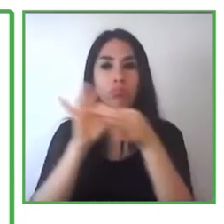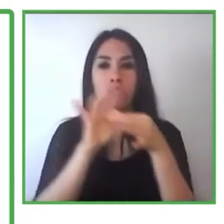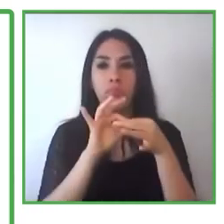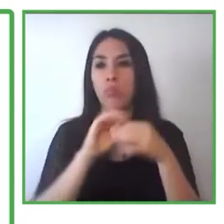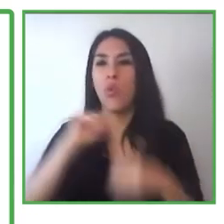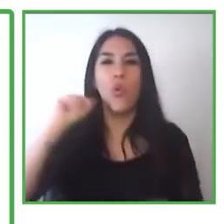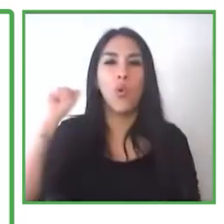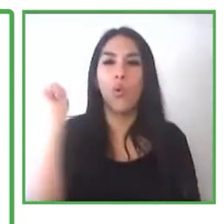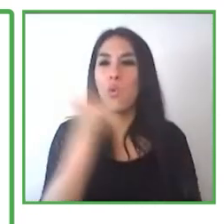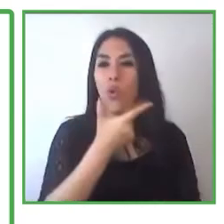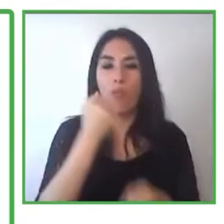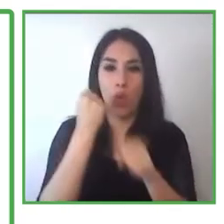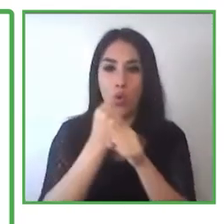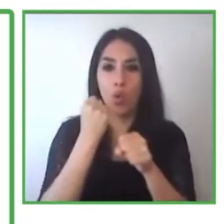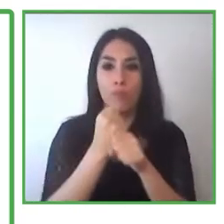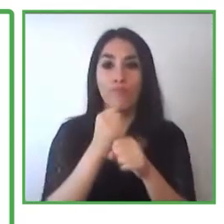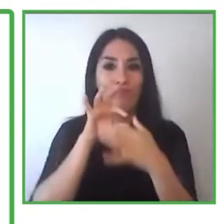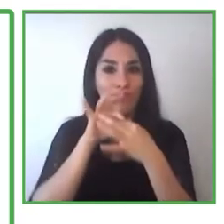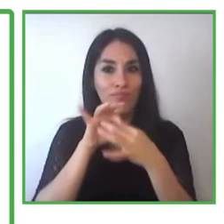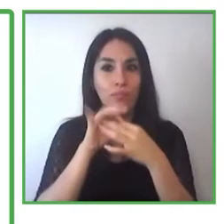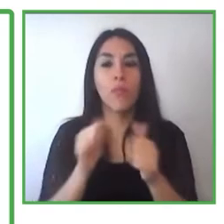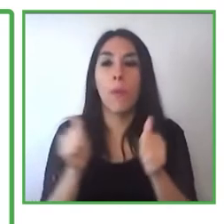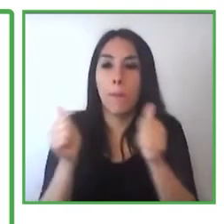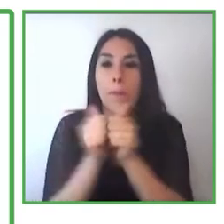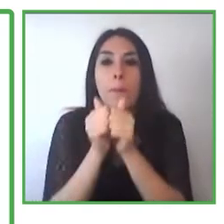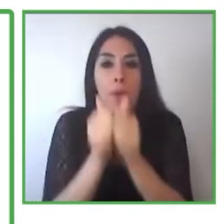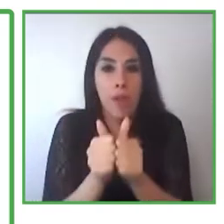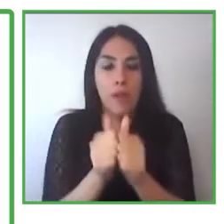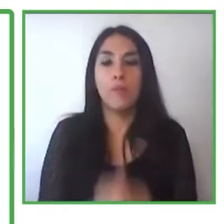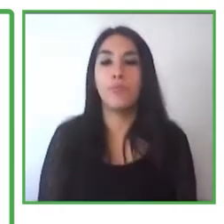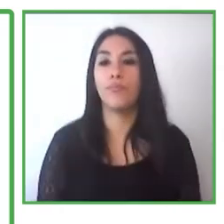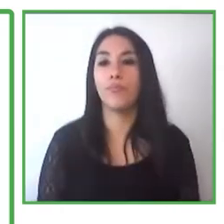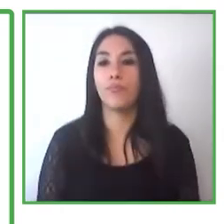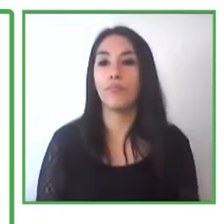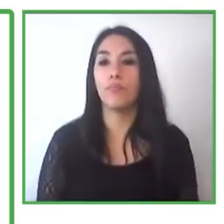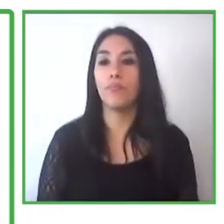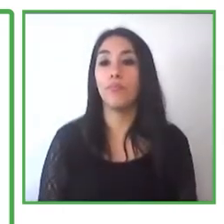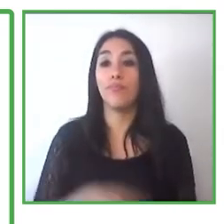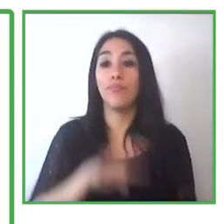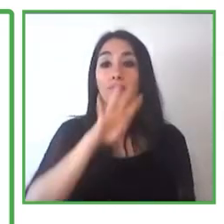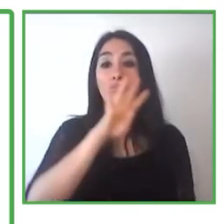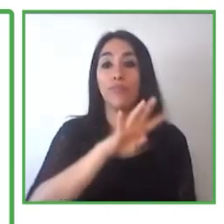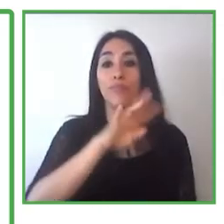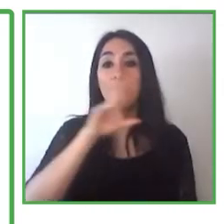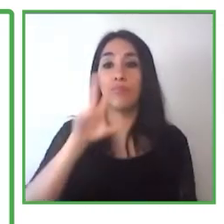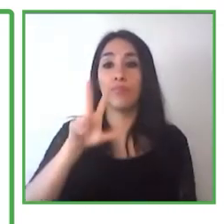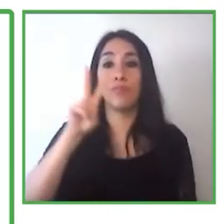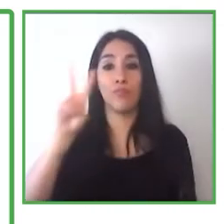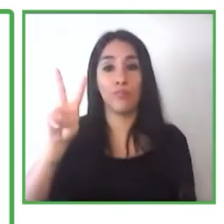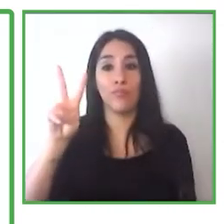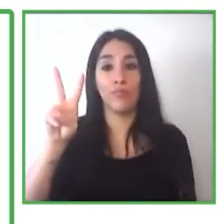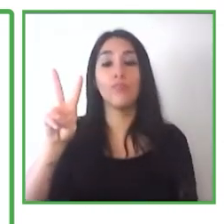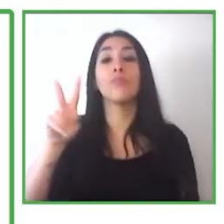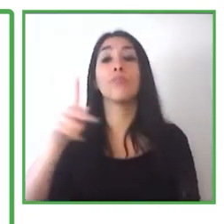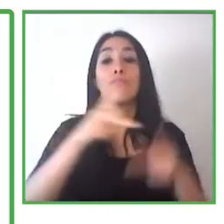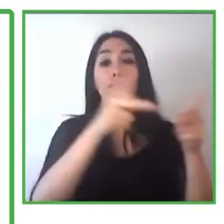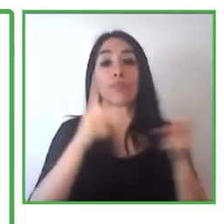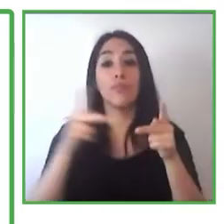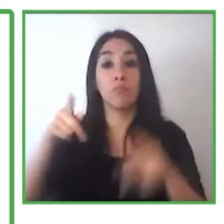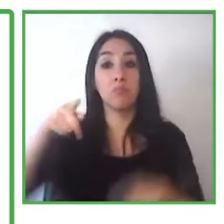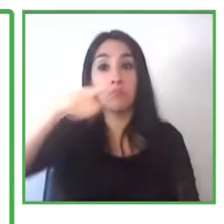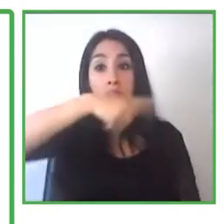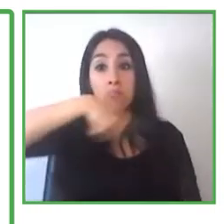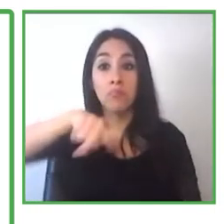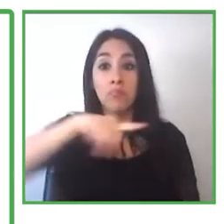de una forma en red. Las 482 entidades están agrupadas en 24 grupos